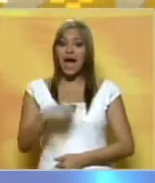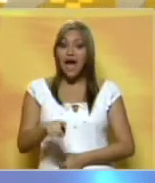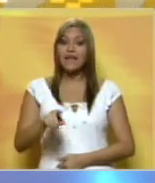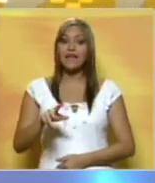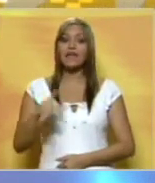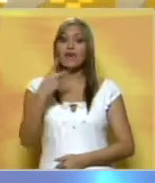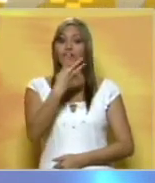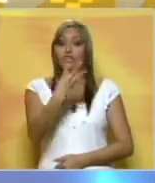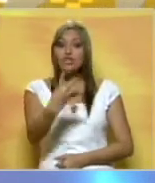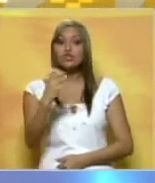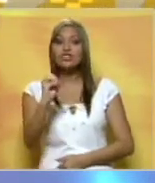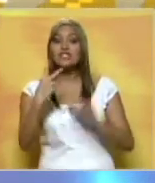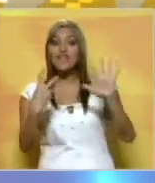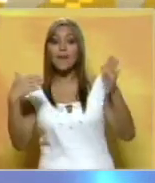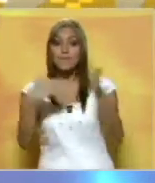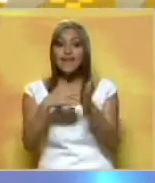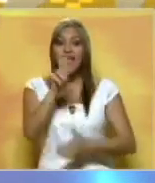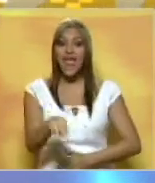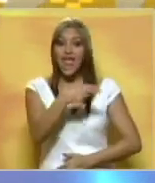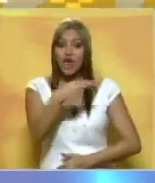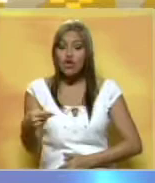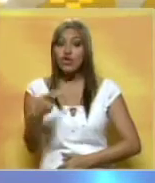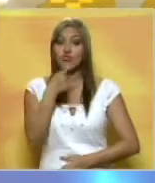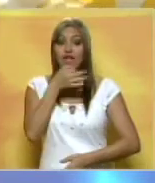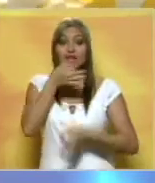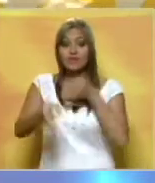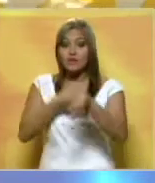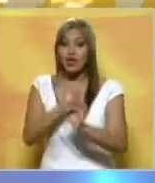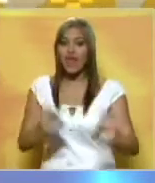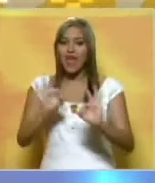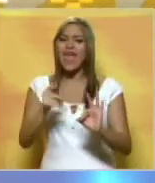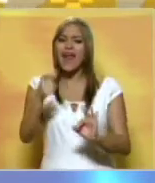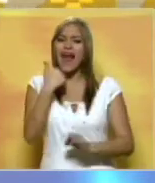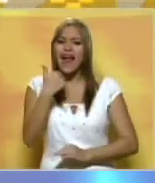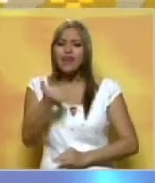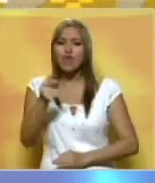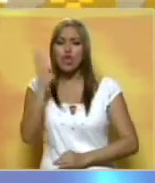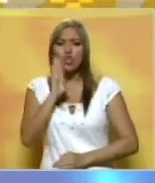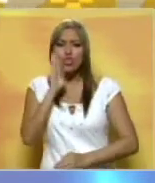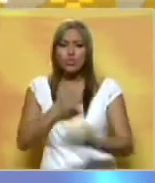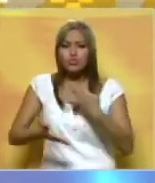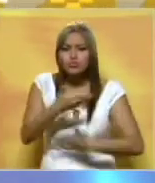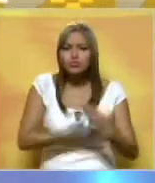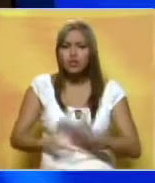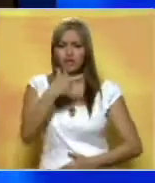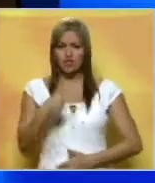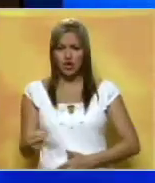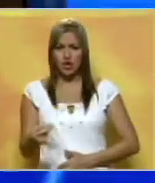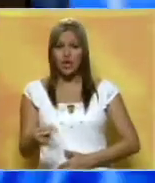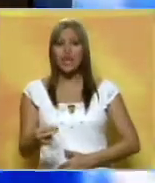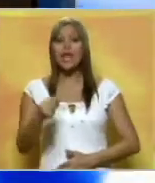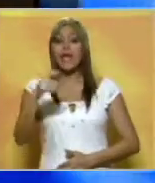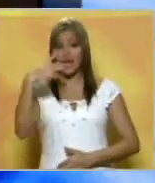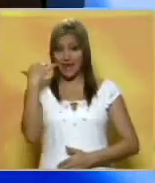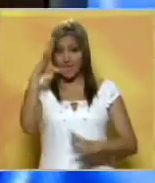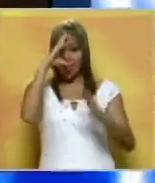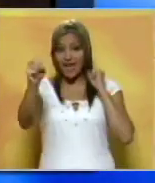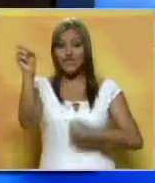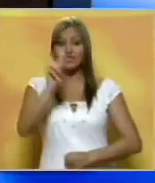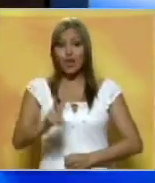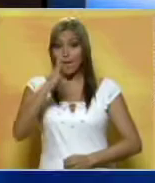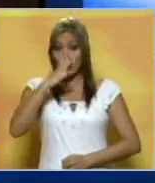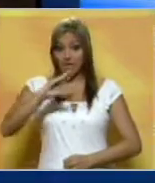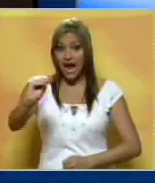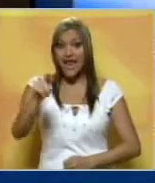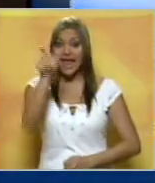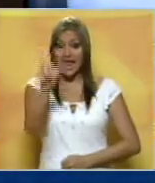con 407.000 euros en efectivo sin declarar, tratara de traficar con estos fondos. Voceros de la embajada venezolana en Bulgaria declararon que el